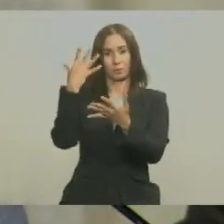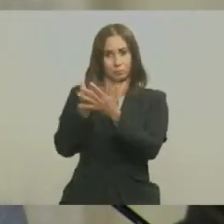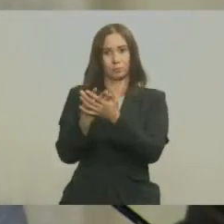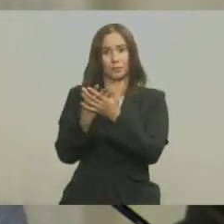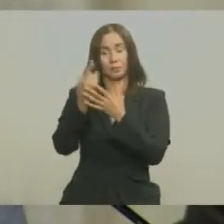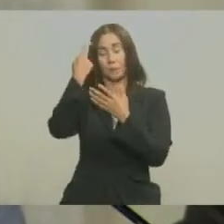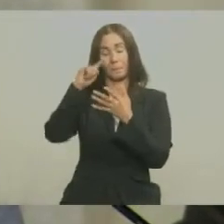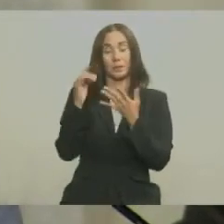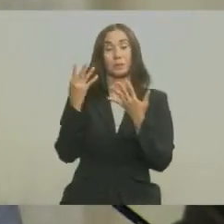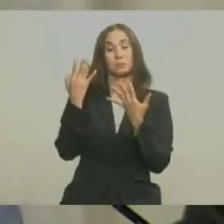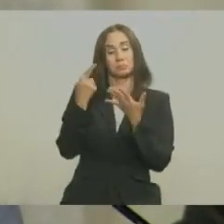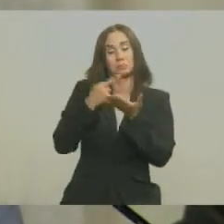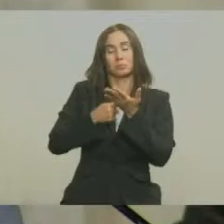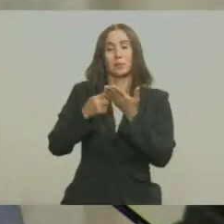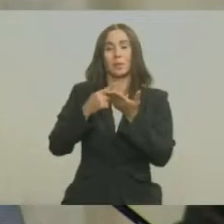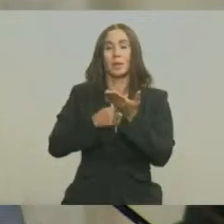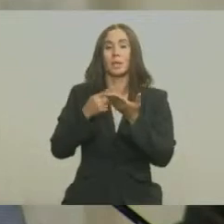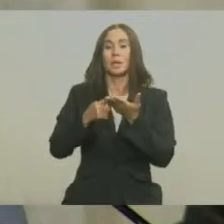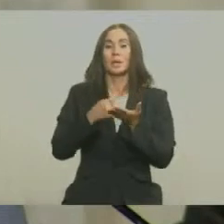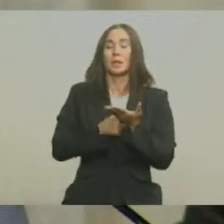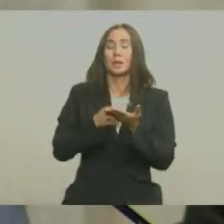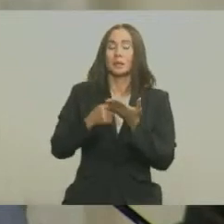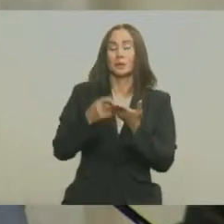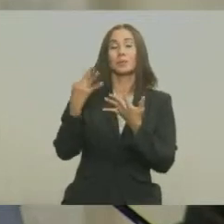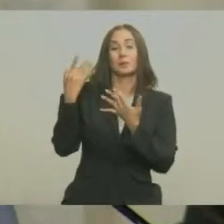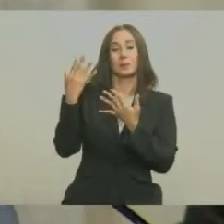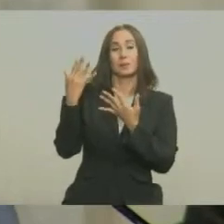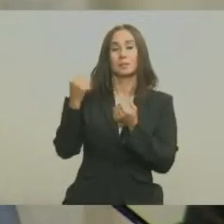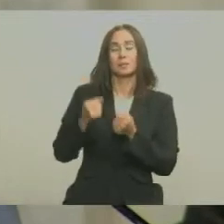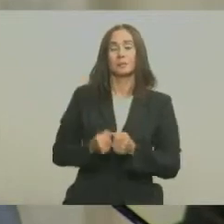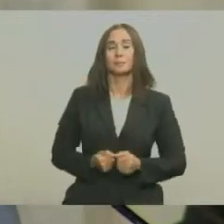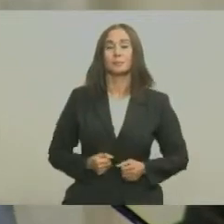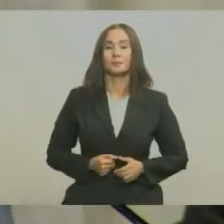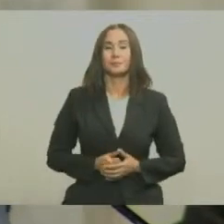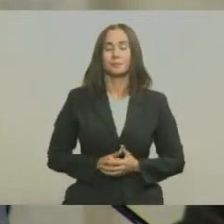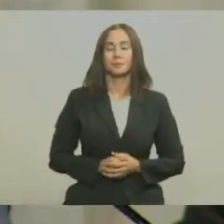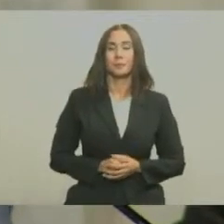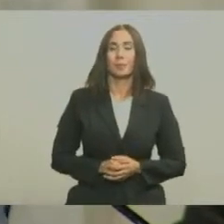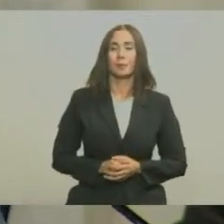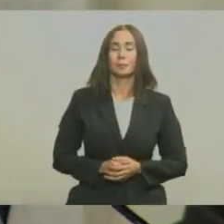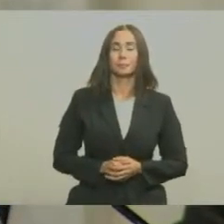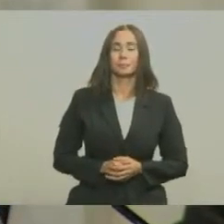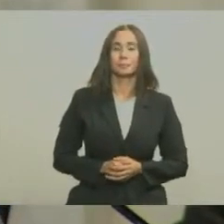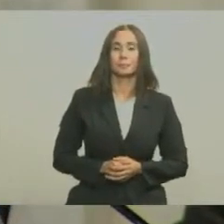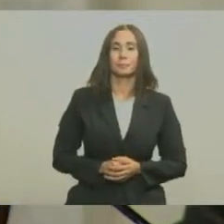público, pero ese proceso, esa discusión está en curso ahora mismo en el Congreso.